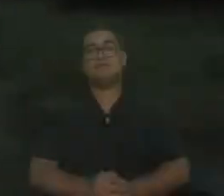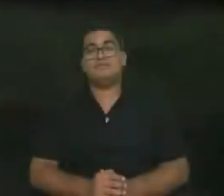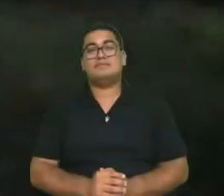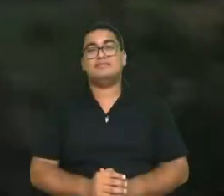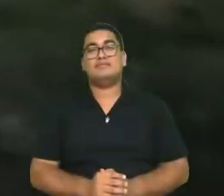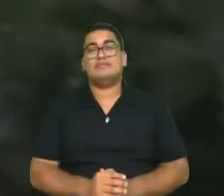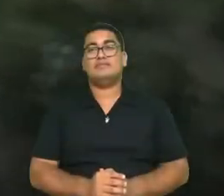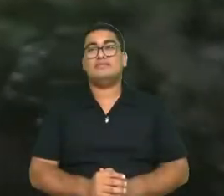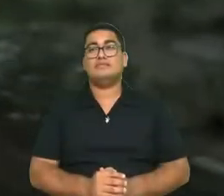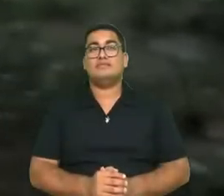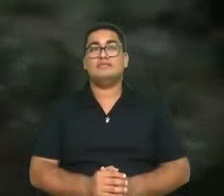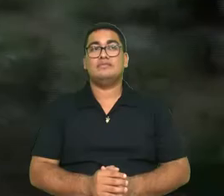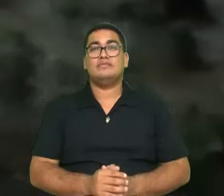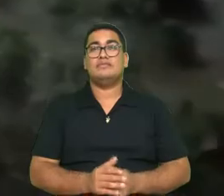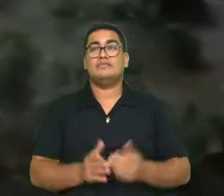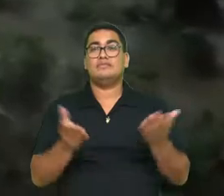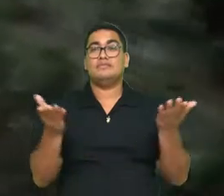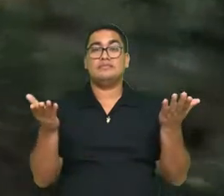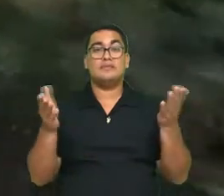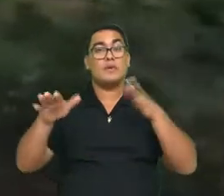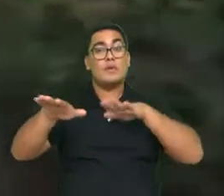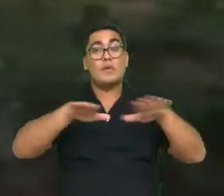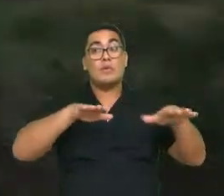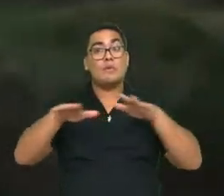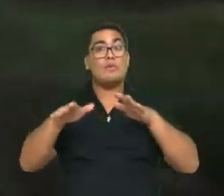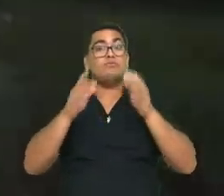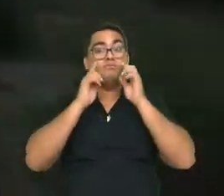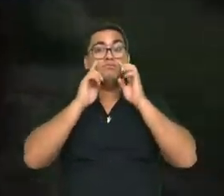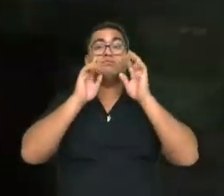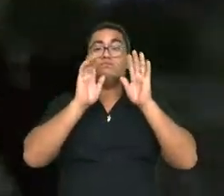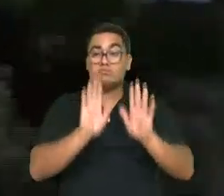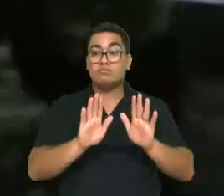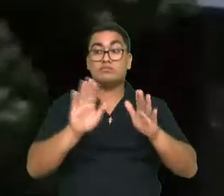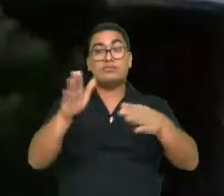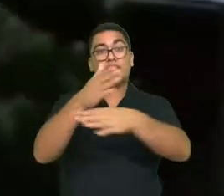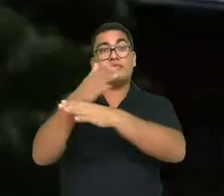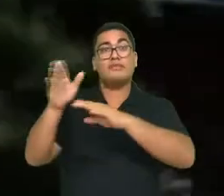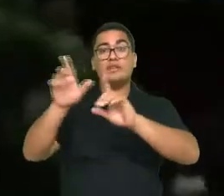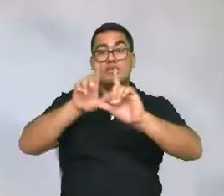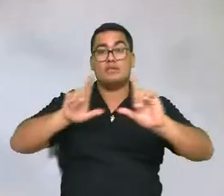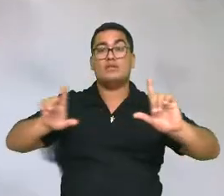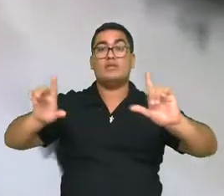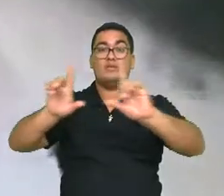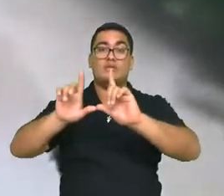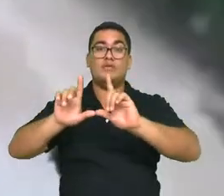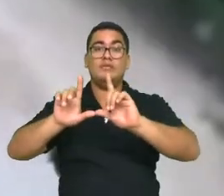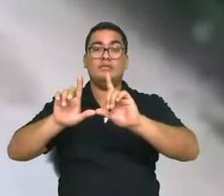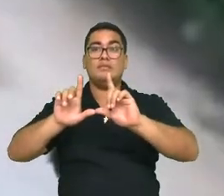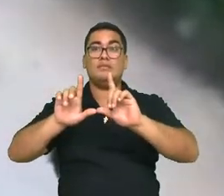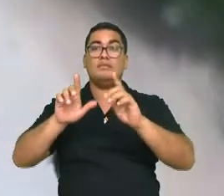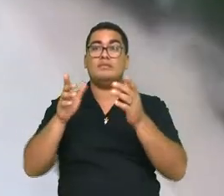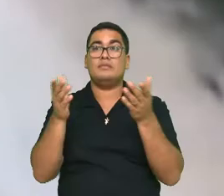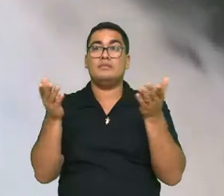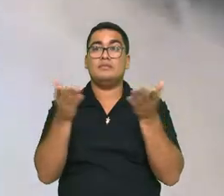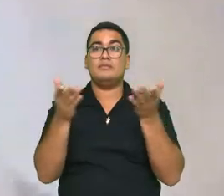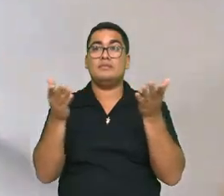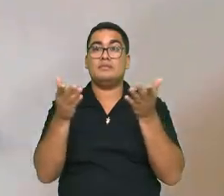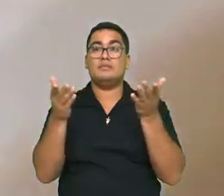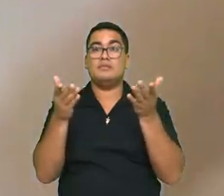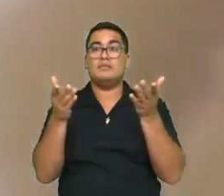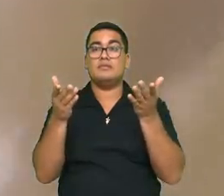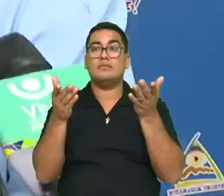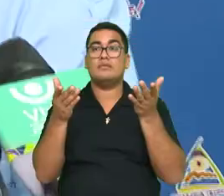Aún no podemos bajar la guardia, sobre todo en las zonas donde aún se sienten los remanentes del huracán Iota, indica